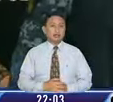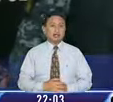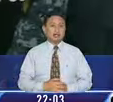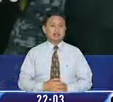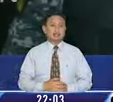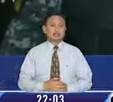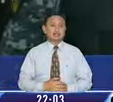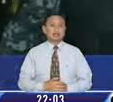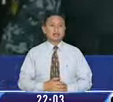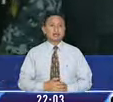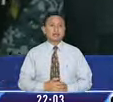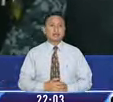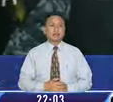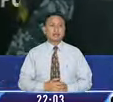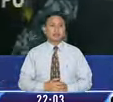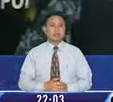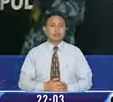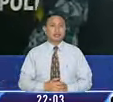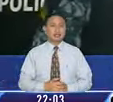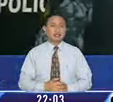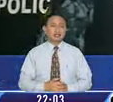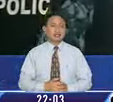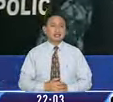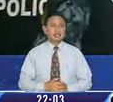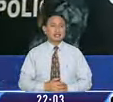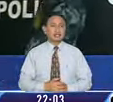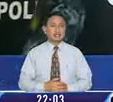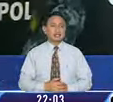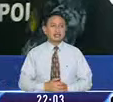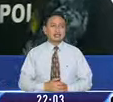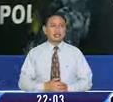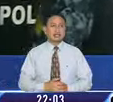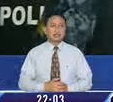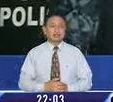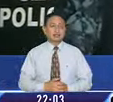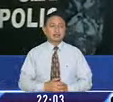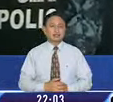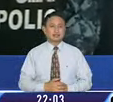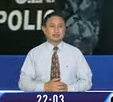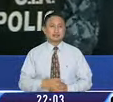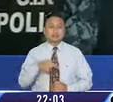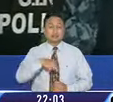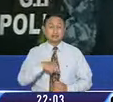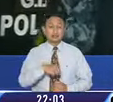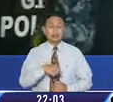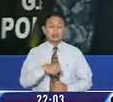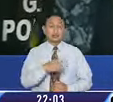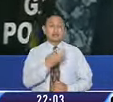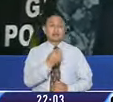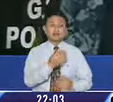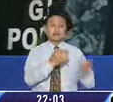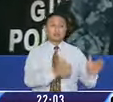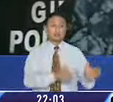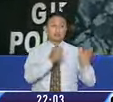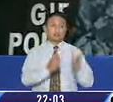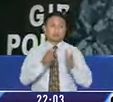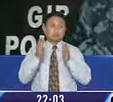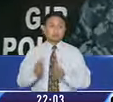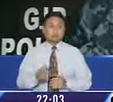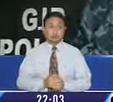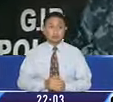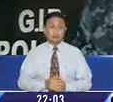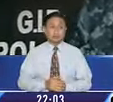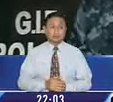alerta del posible amotinamiento. Son las 22 horas y al momento ya mantenemos el control de los 14 pabellones. Se está